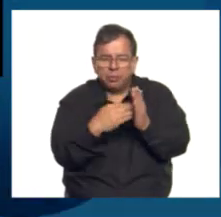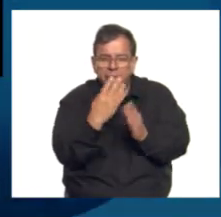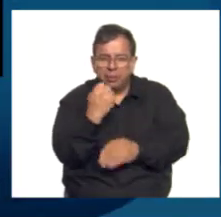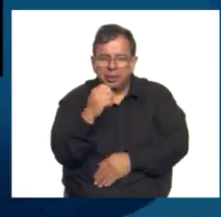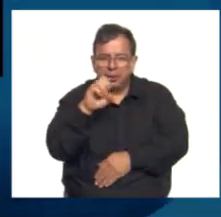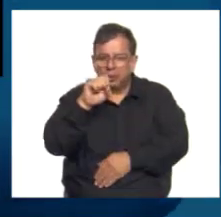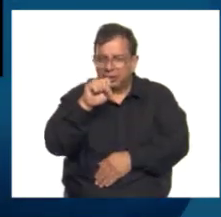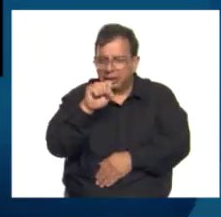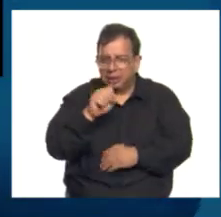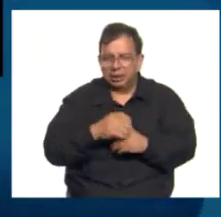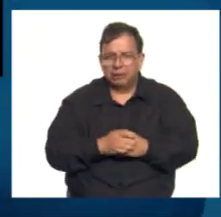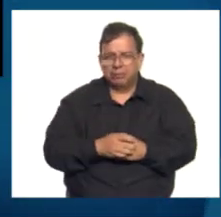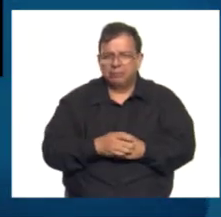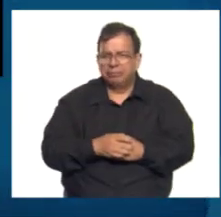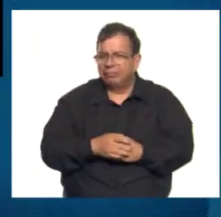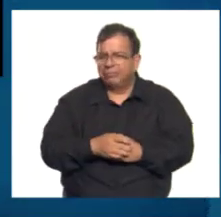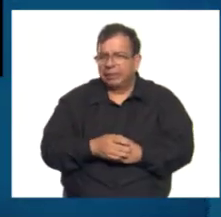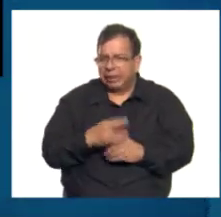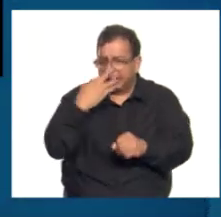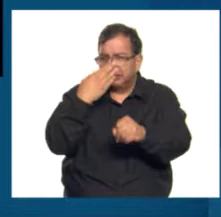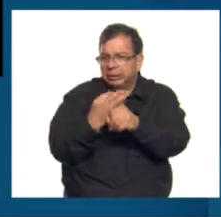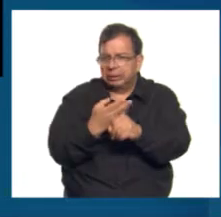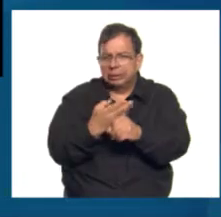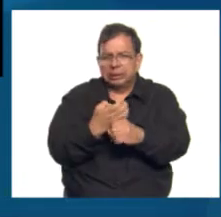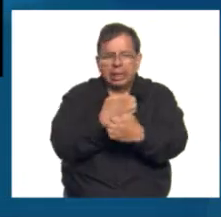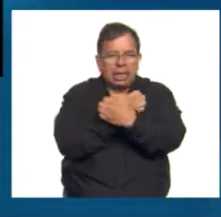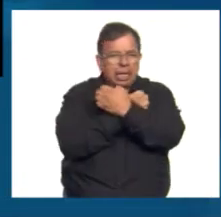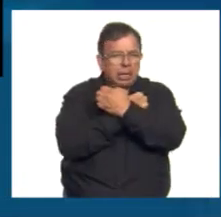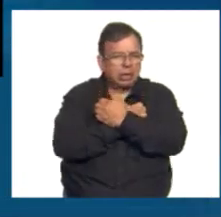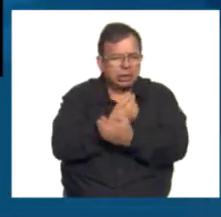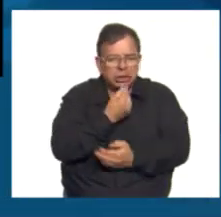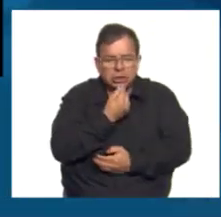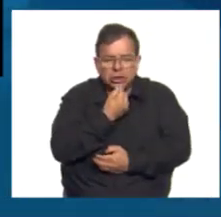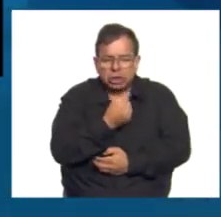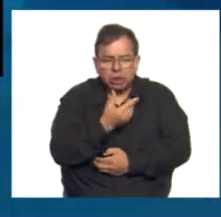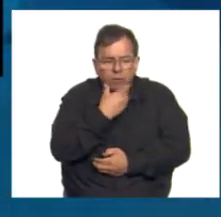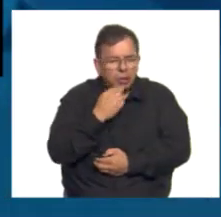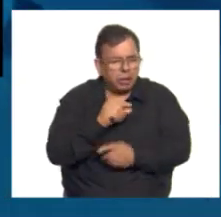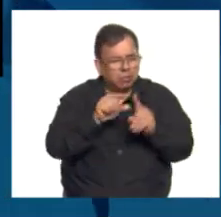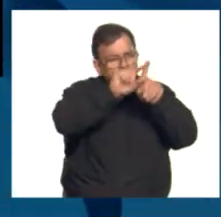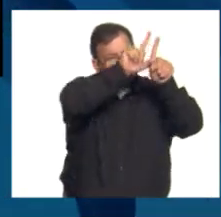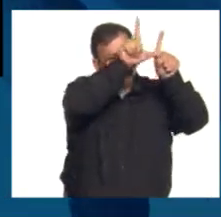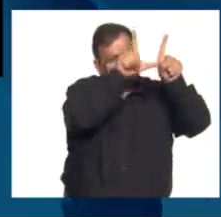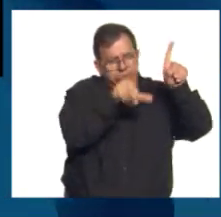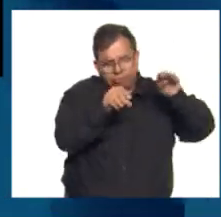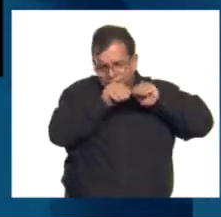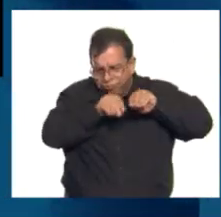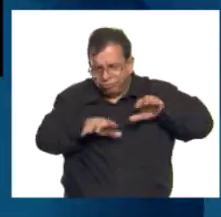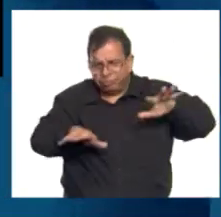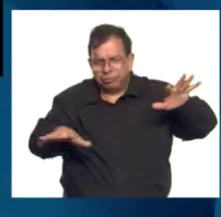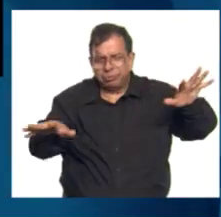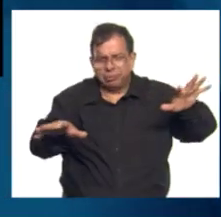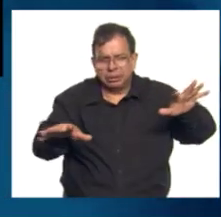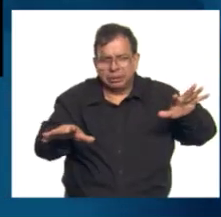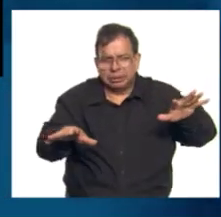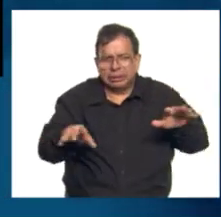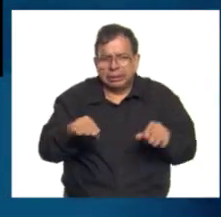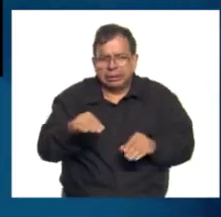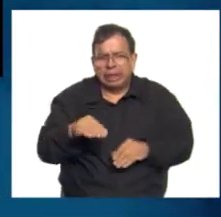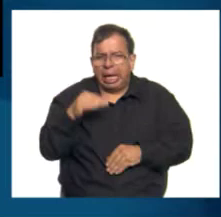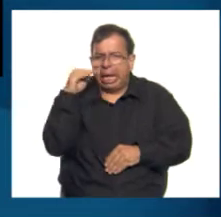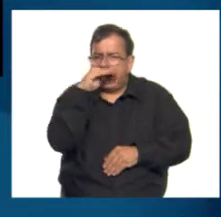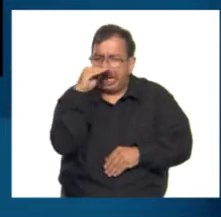1960. La consigna: llevar educación a niñas y niños de todo el país. Enseñanza gratuita